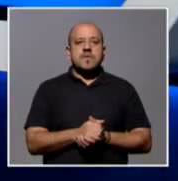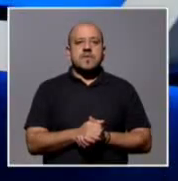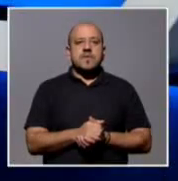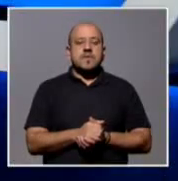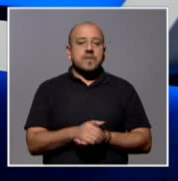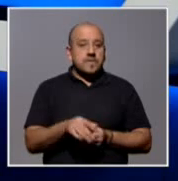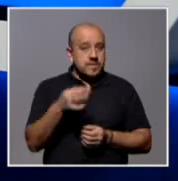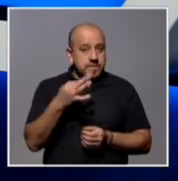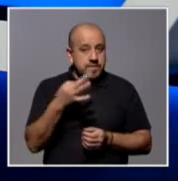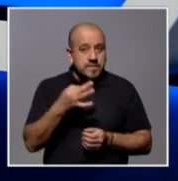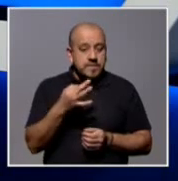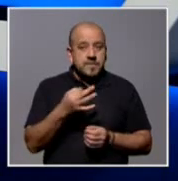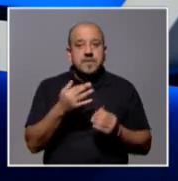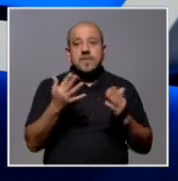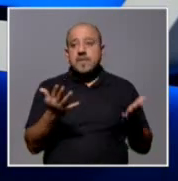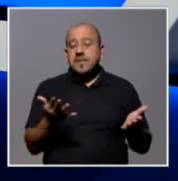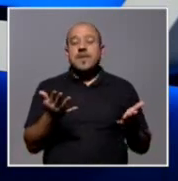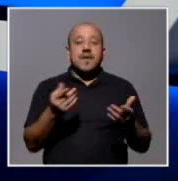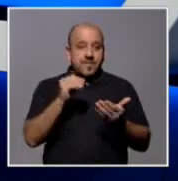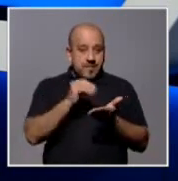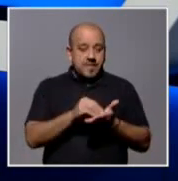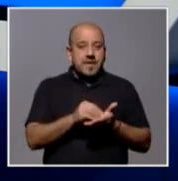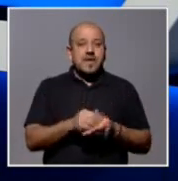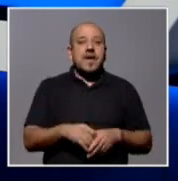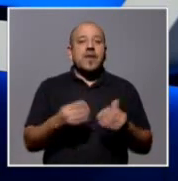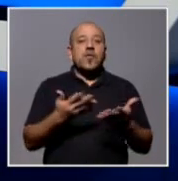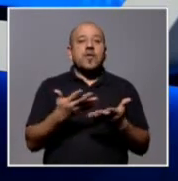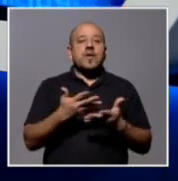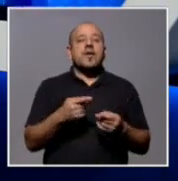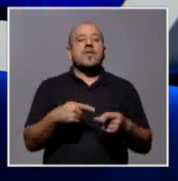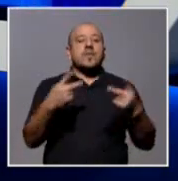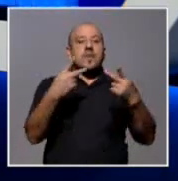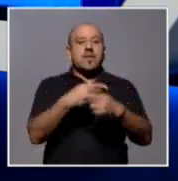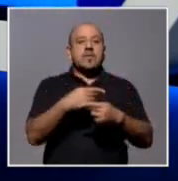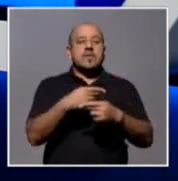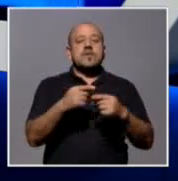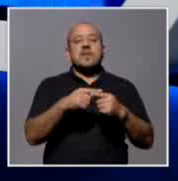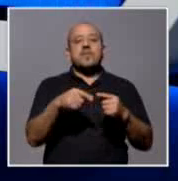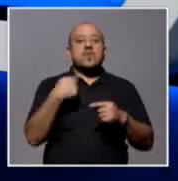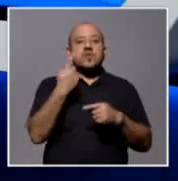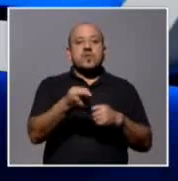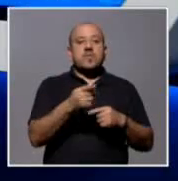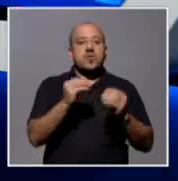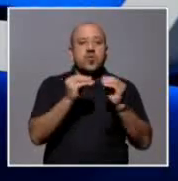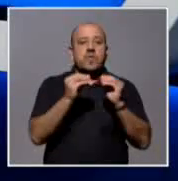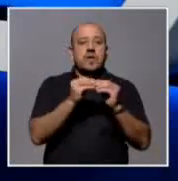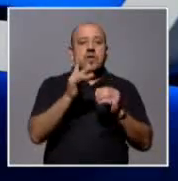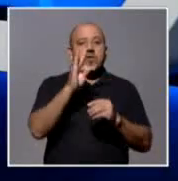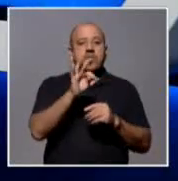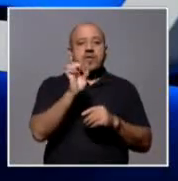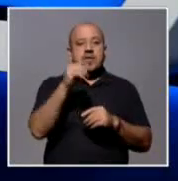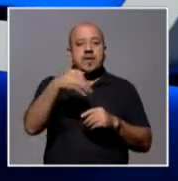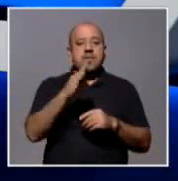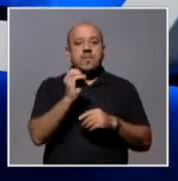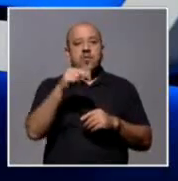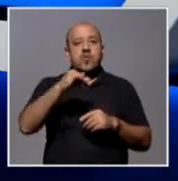¿Verdad que aplican esta historia? No hay mal que por bien no venga. Bueno, nosotros nos vamos a una pausa en el próximo bloque. Jorge Temponi con los